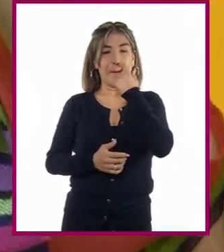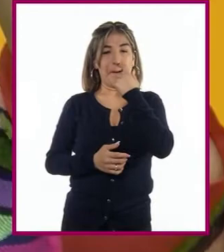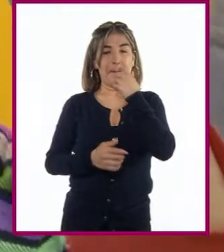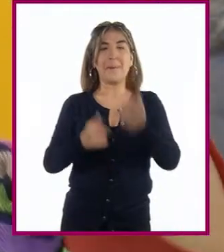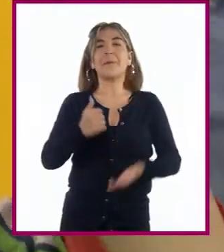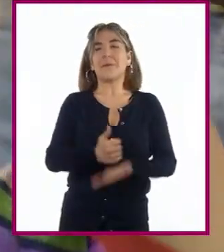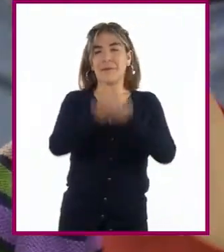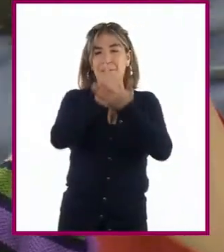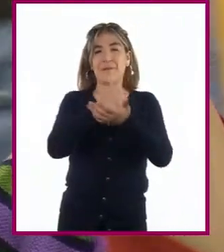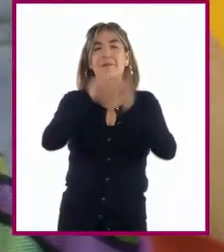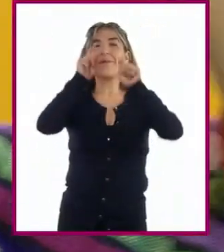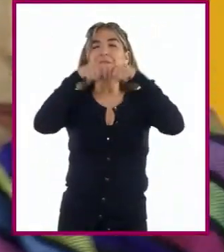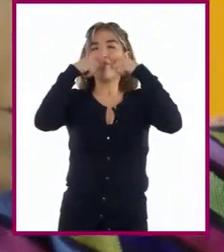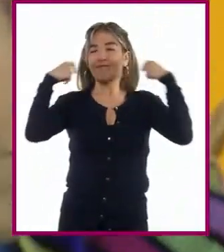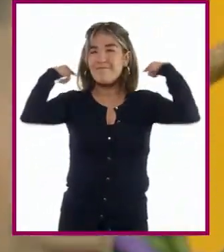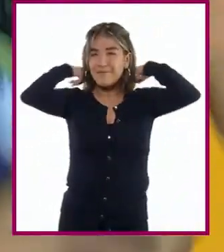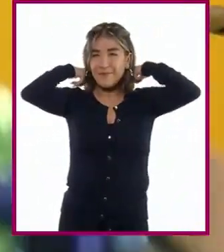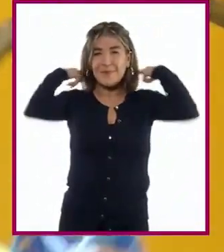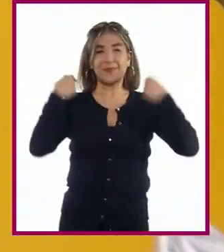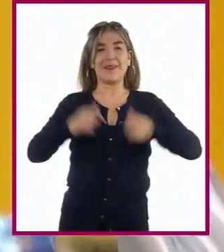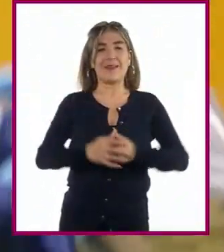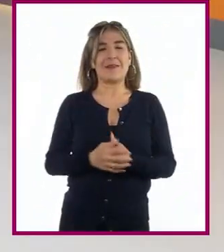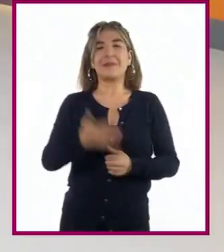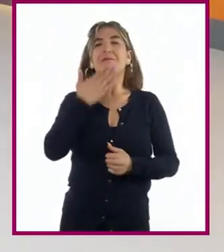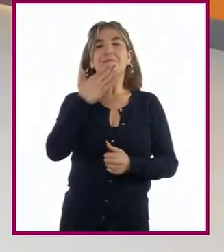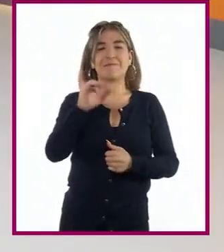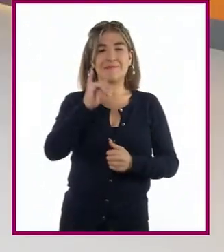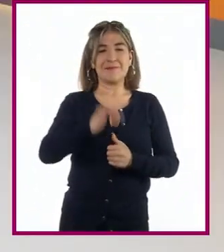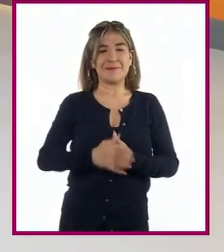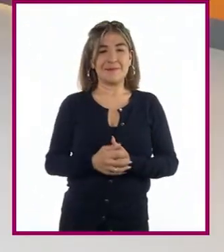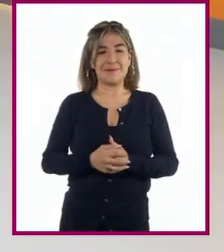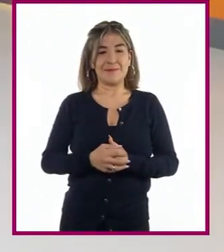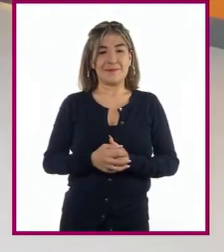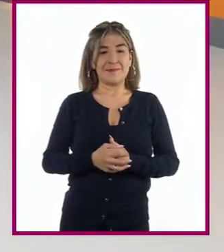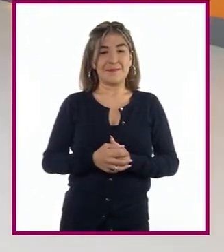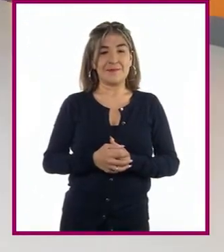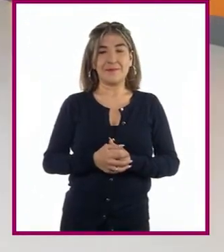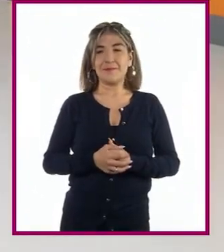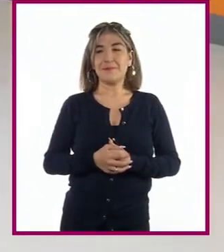ayudar a colocármela? Bien, tú dime. Mira.